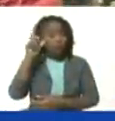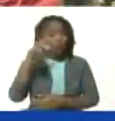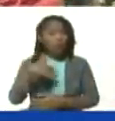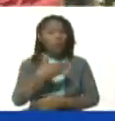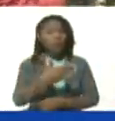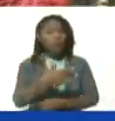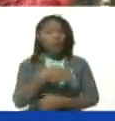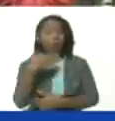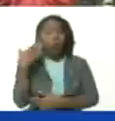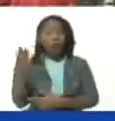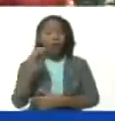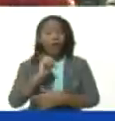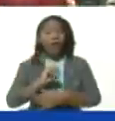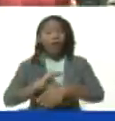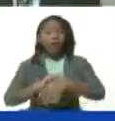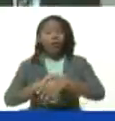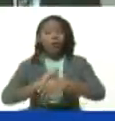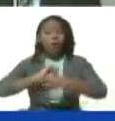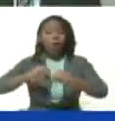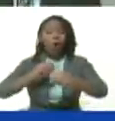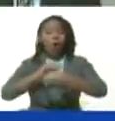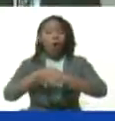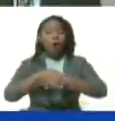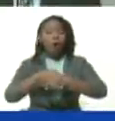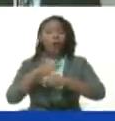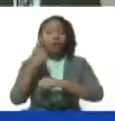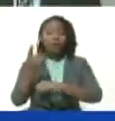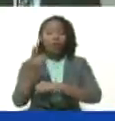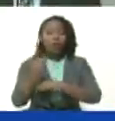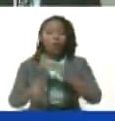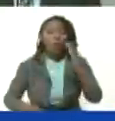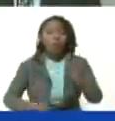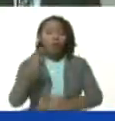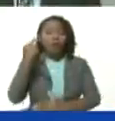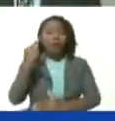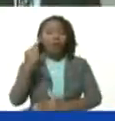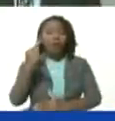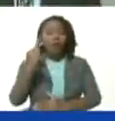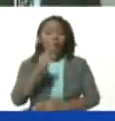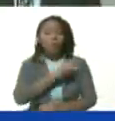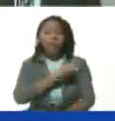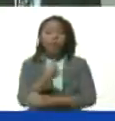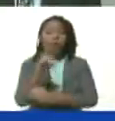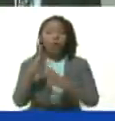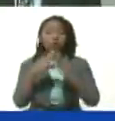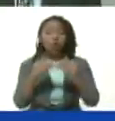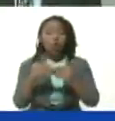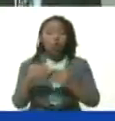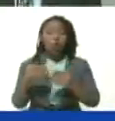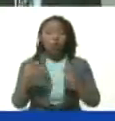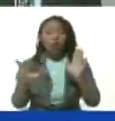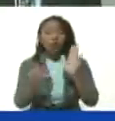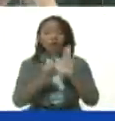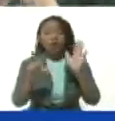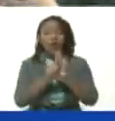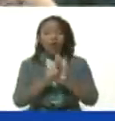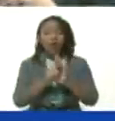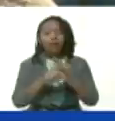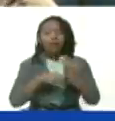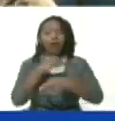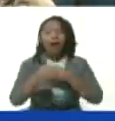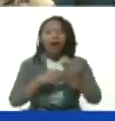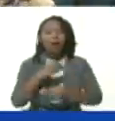usted, doctor Jorge Rodríguez, dijo, una vez cumplida todos los trámites legales, se